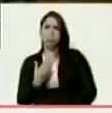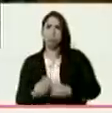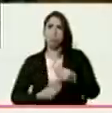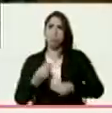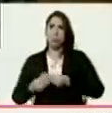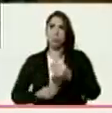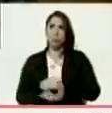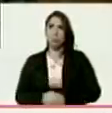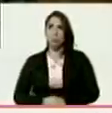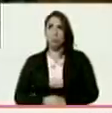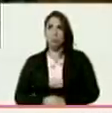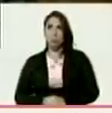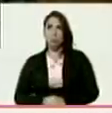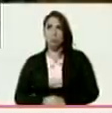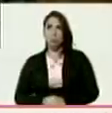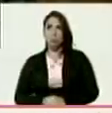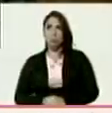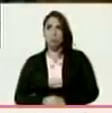podemos hacer,